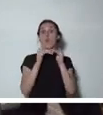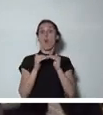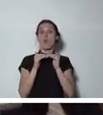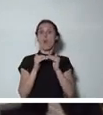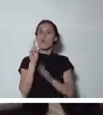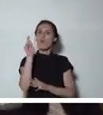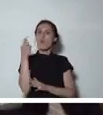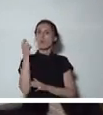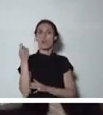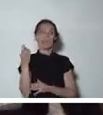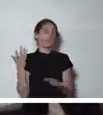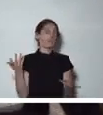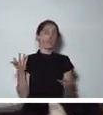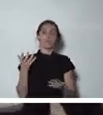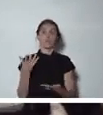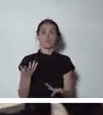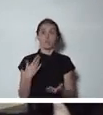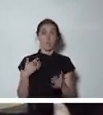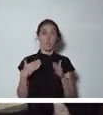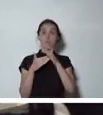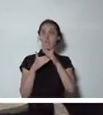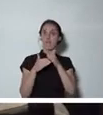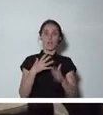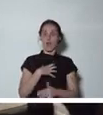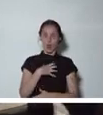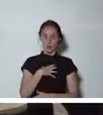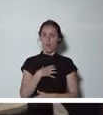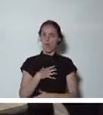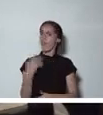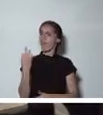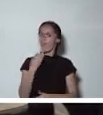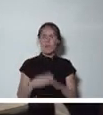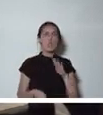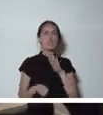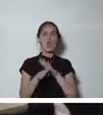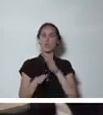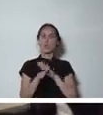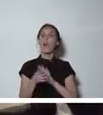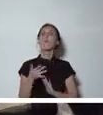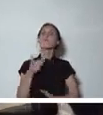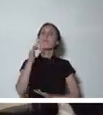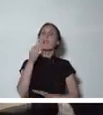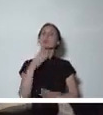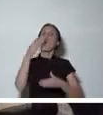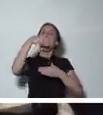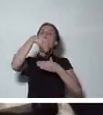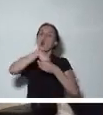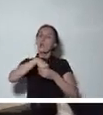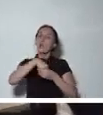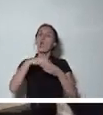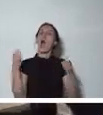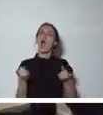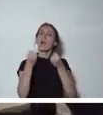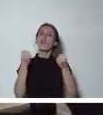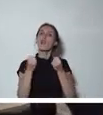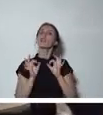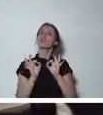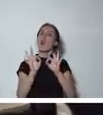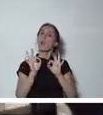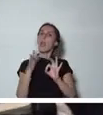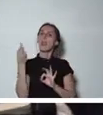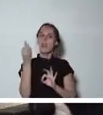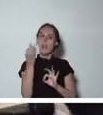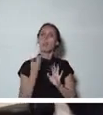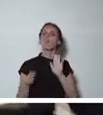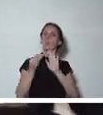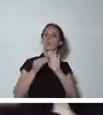han luchado sino que además hay que dotarlo de contenidos cada día con acciones concretas no y yo por ejemplo eso también lo he vivido muy personalmente